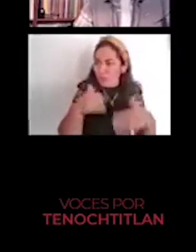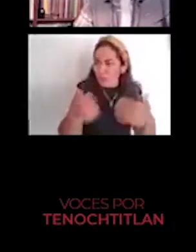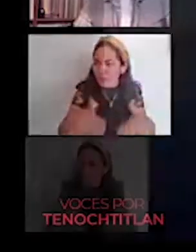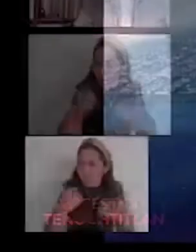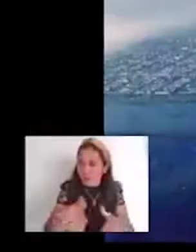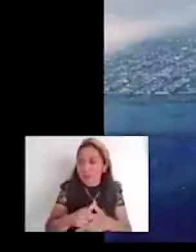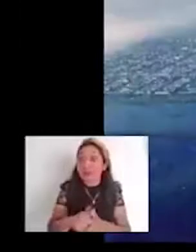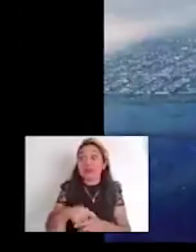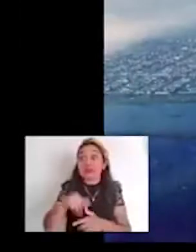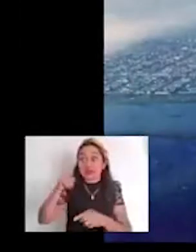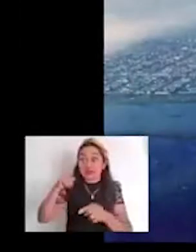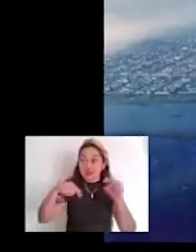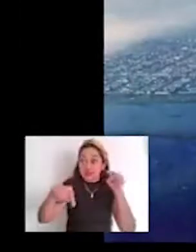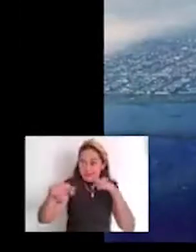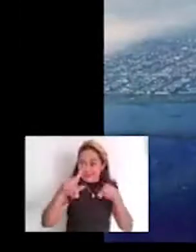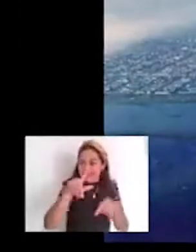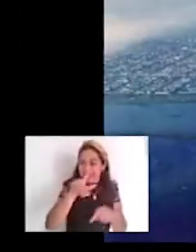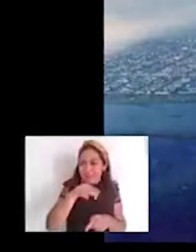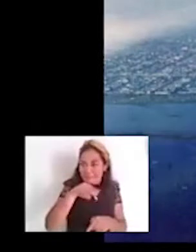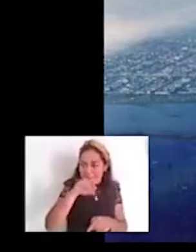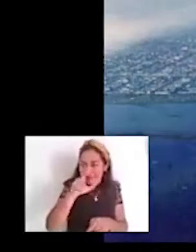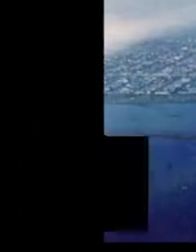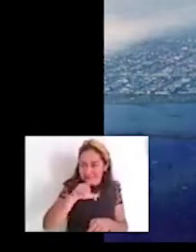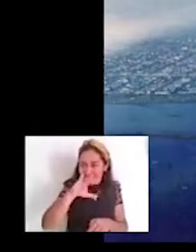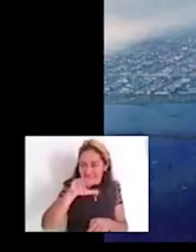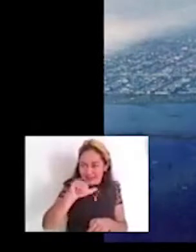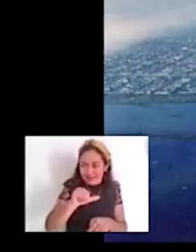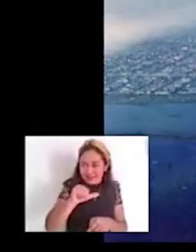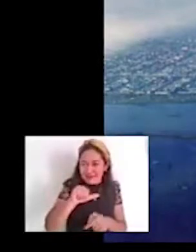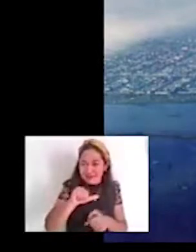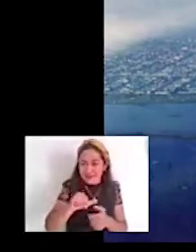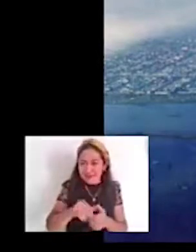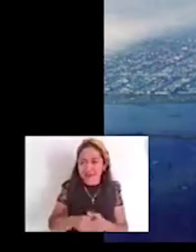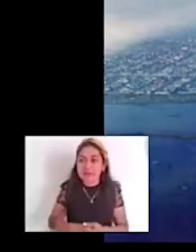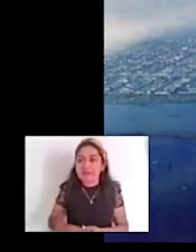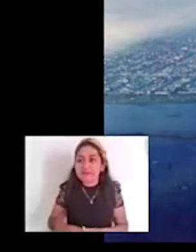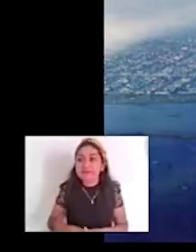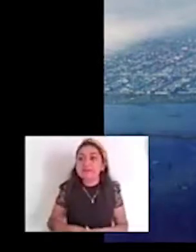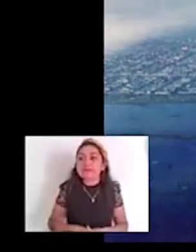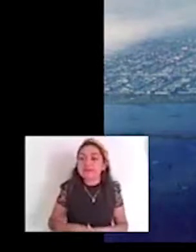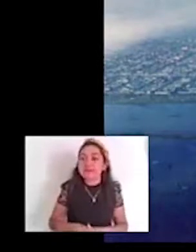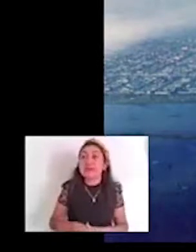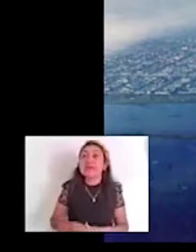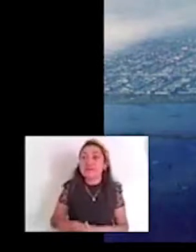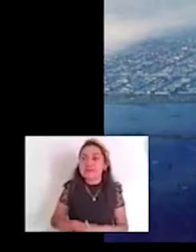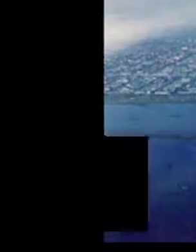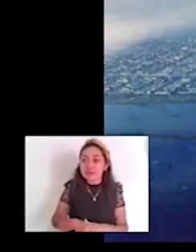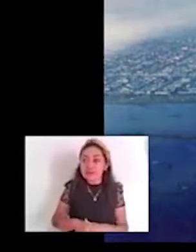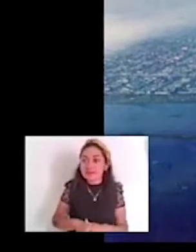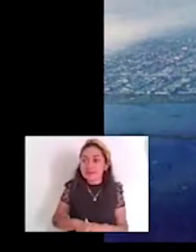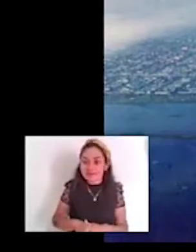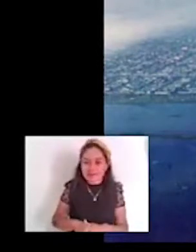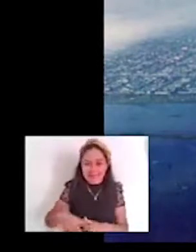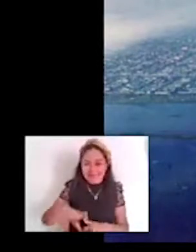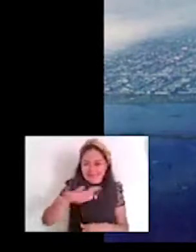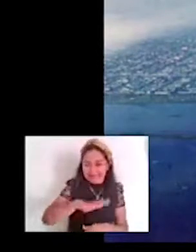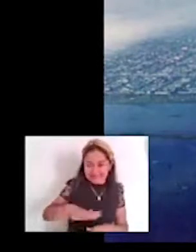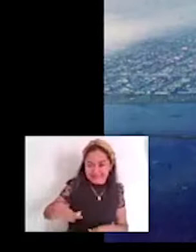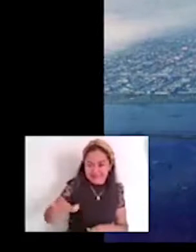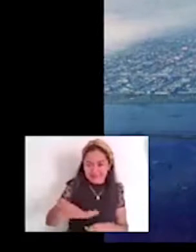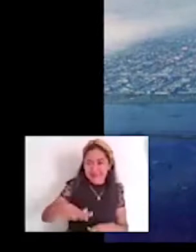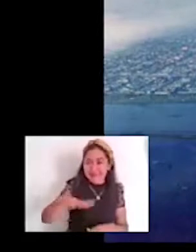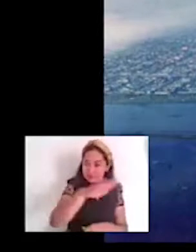dominios, de sus tierras y de la superficie del agua. Procedentes de una región